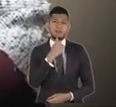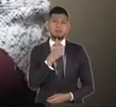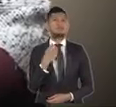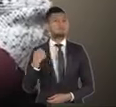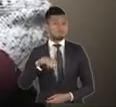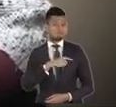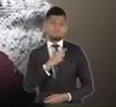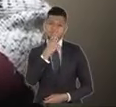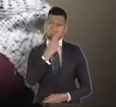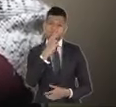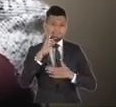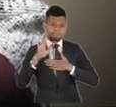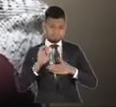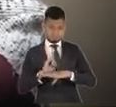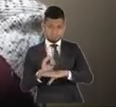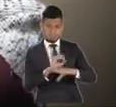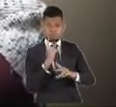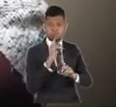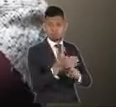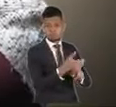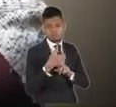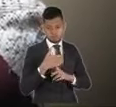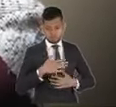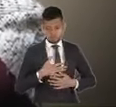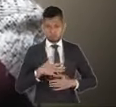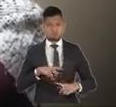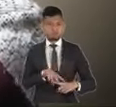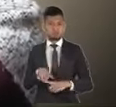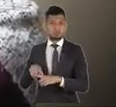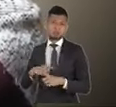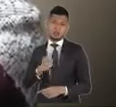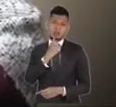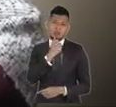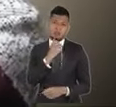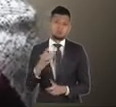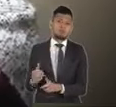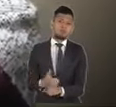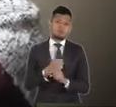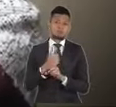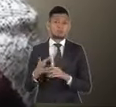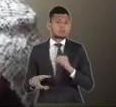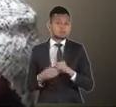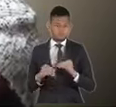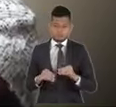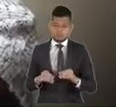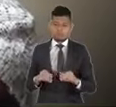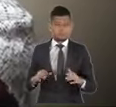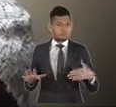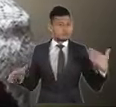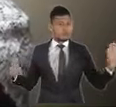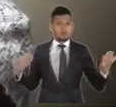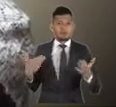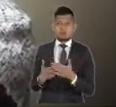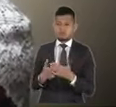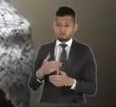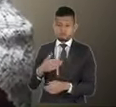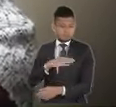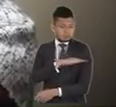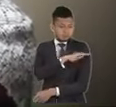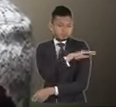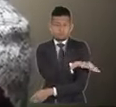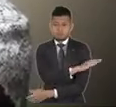más este recurso, al igual que todo el hábitat que en este páramo de